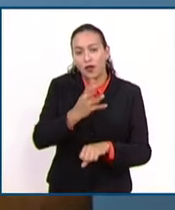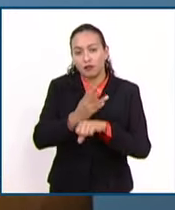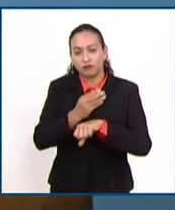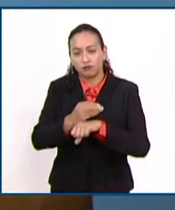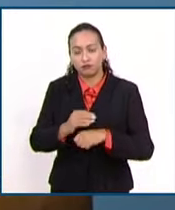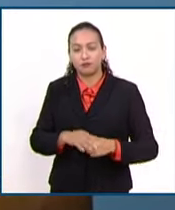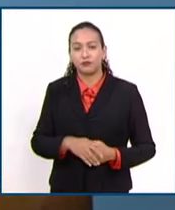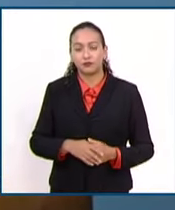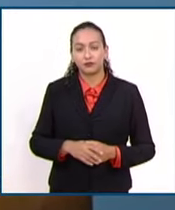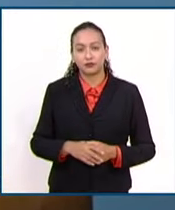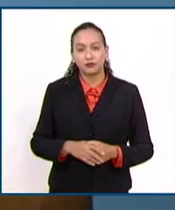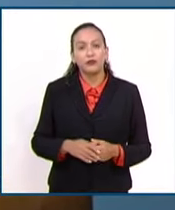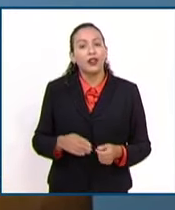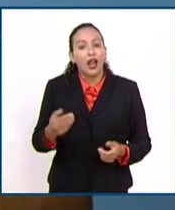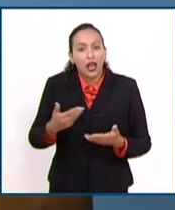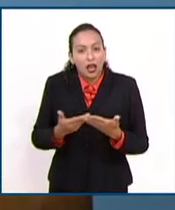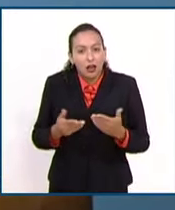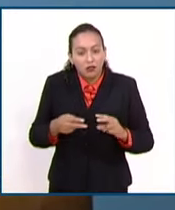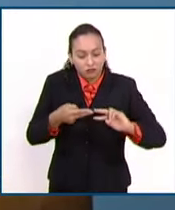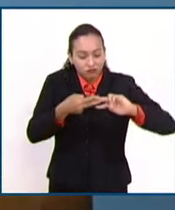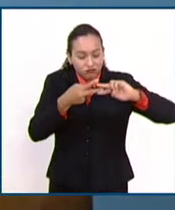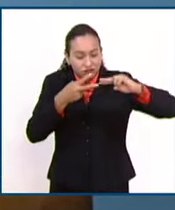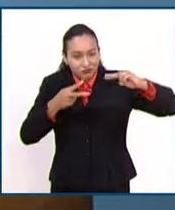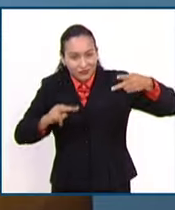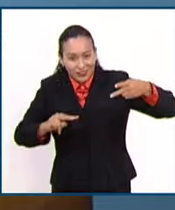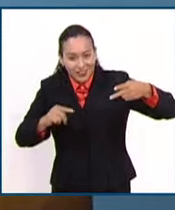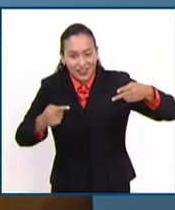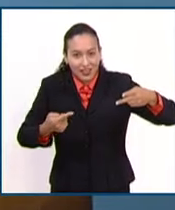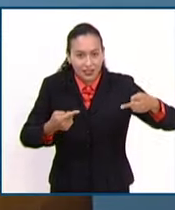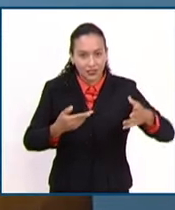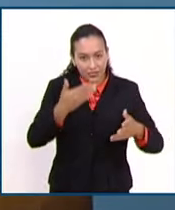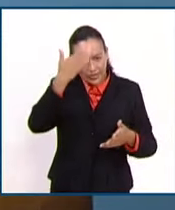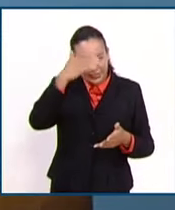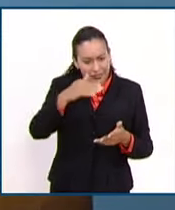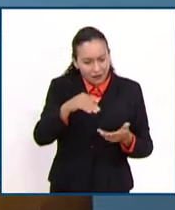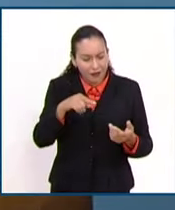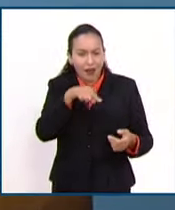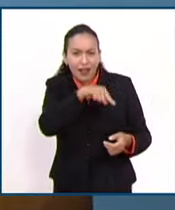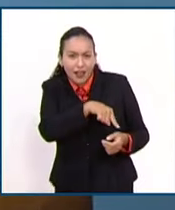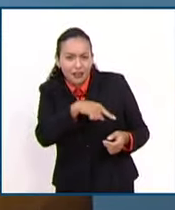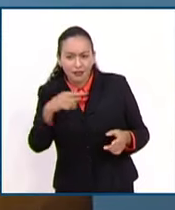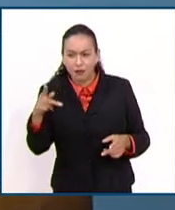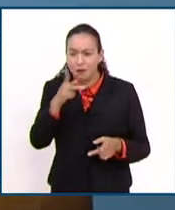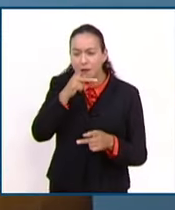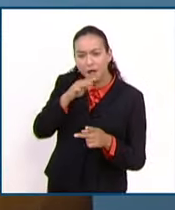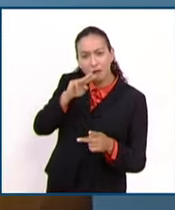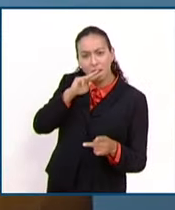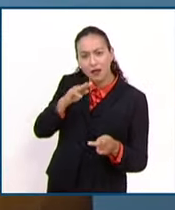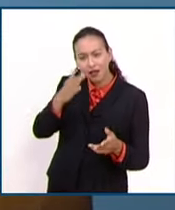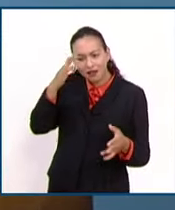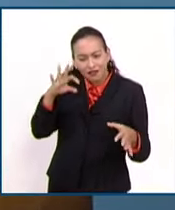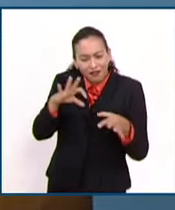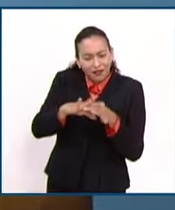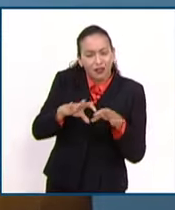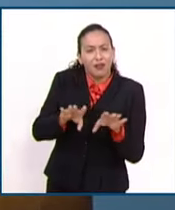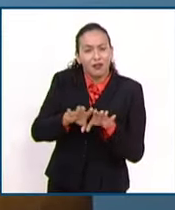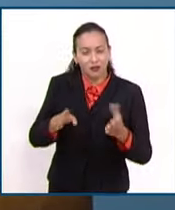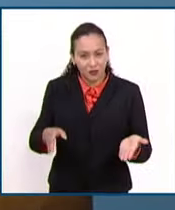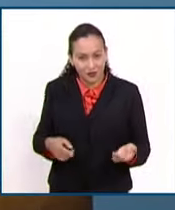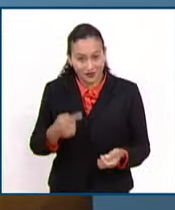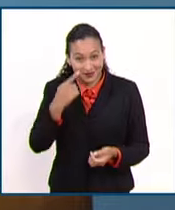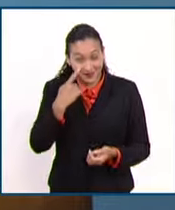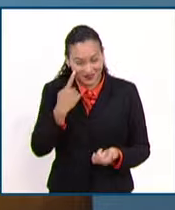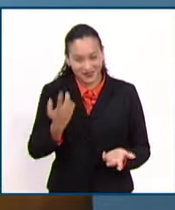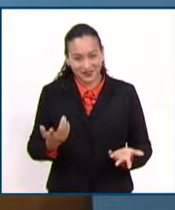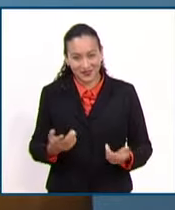el DNA para definir relaciones de parentesco? Bueno, digiriéndolo. El término se oye muy